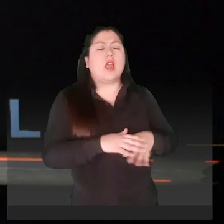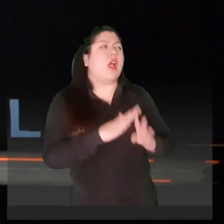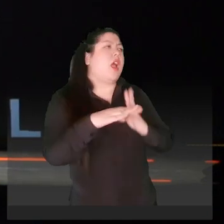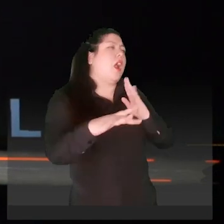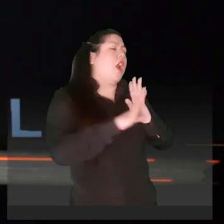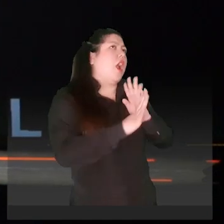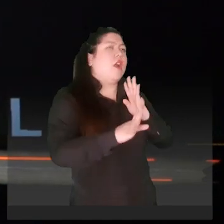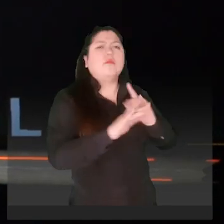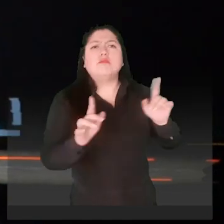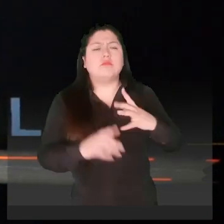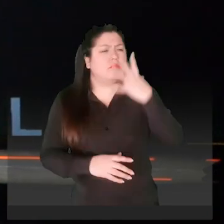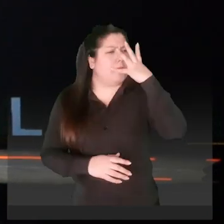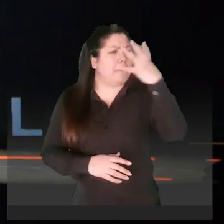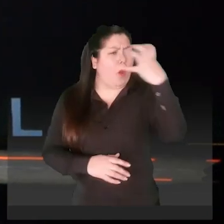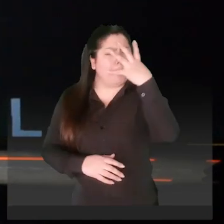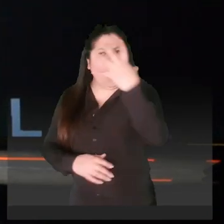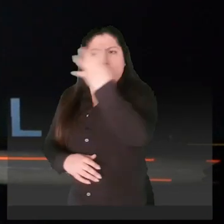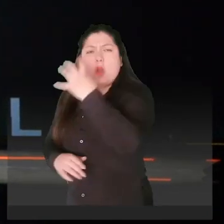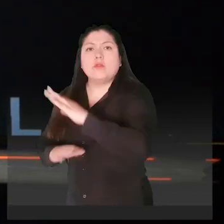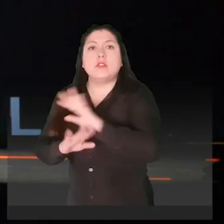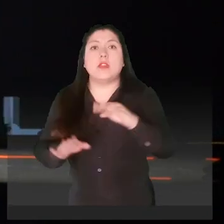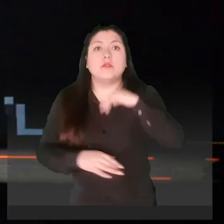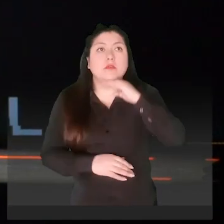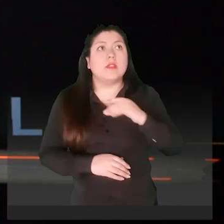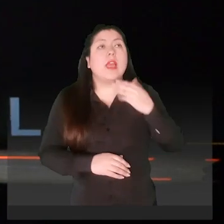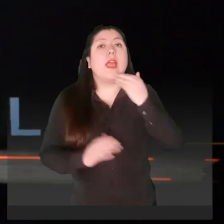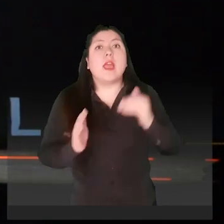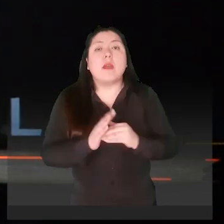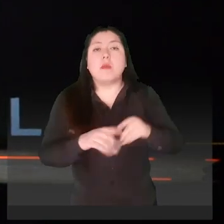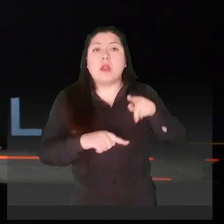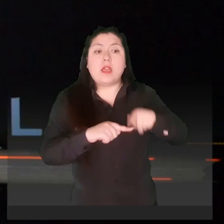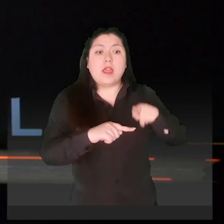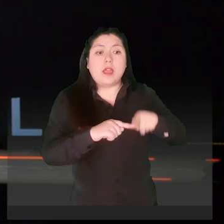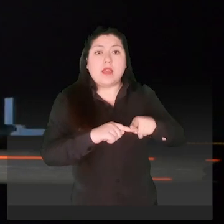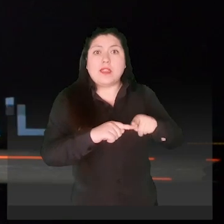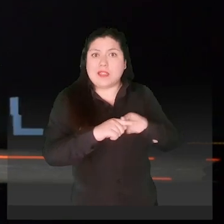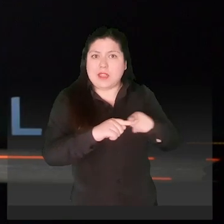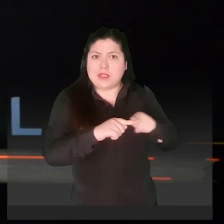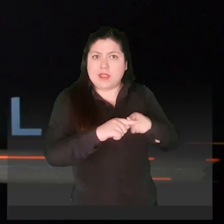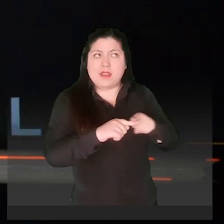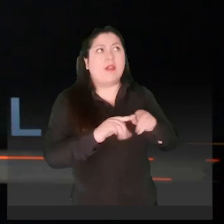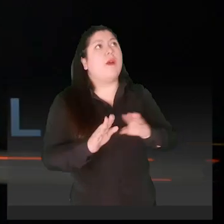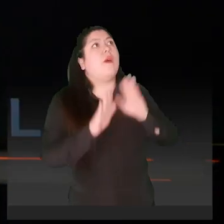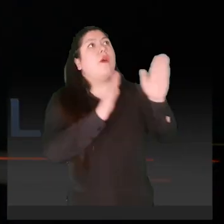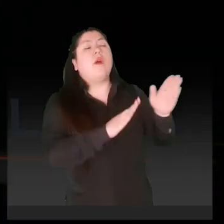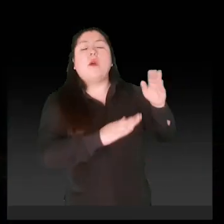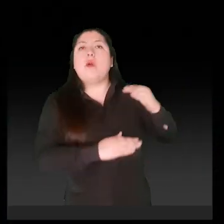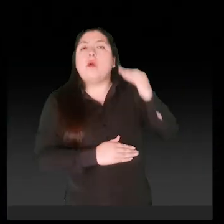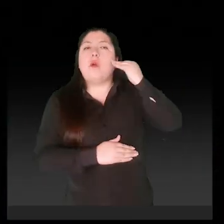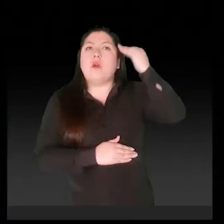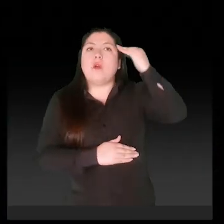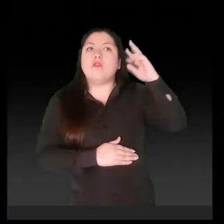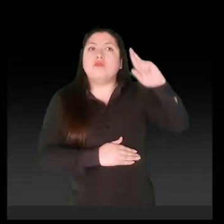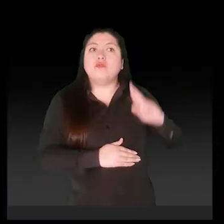faciales. Países como Inglaterra, como Corea del Sur, han querido implementar estos documentos de